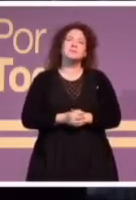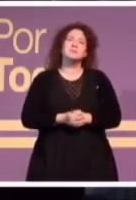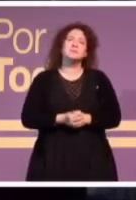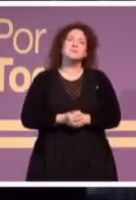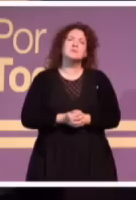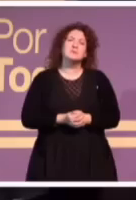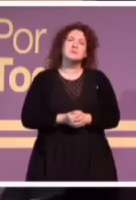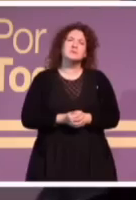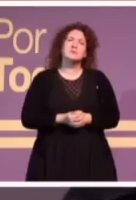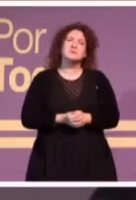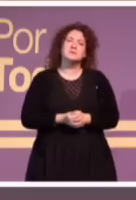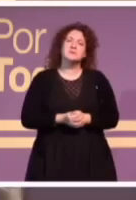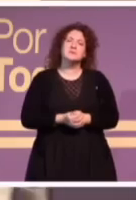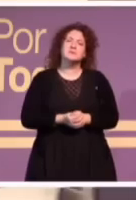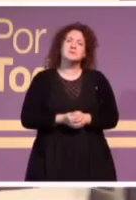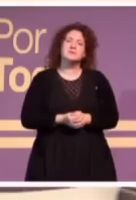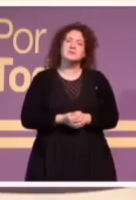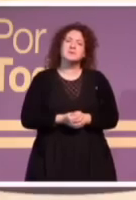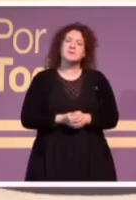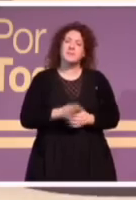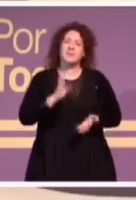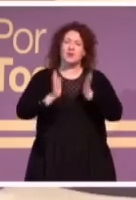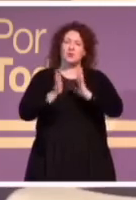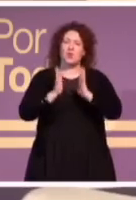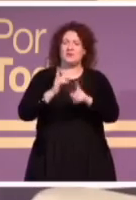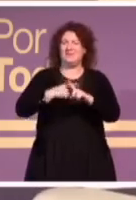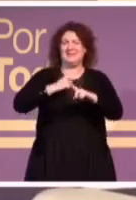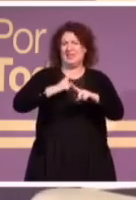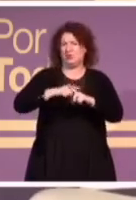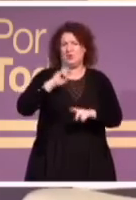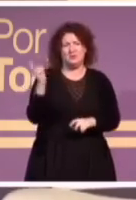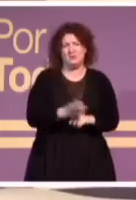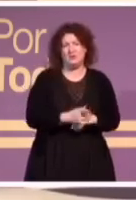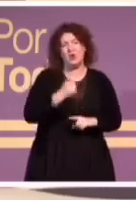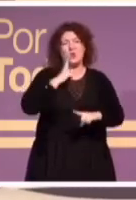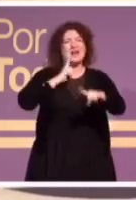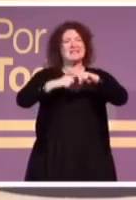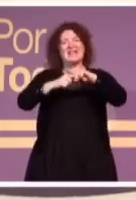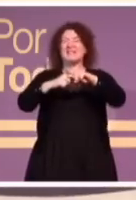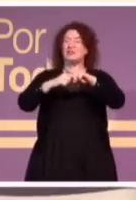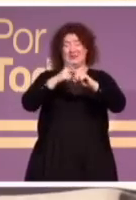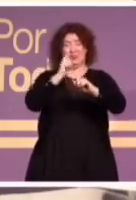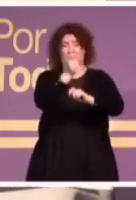Torturas con un marcado carácter sexual, el sexo como herramienta de tortura.